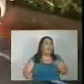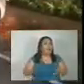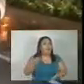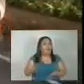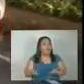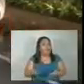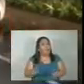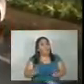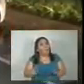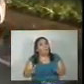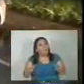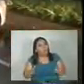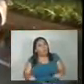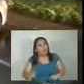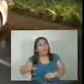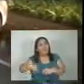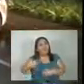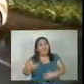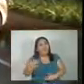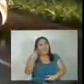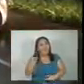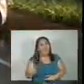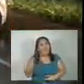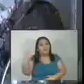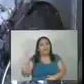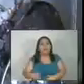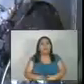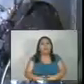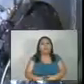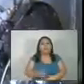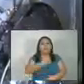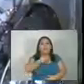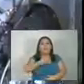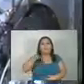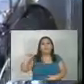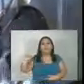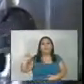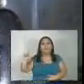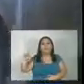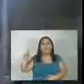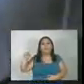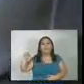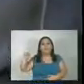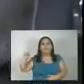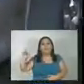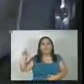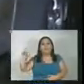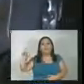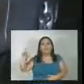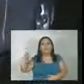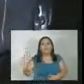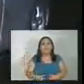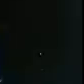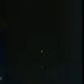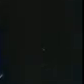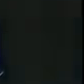las probabilidades de esto en los próximos días. Aldair Tadeu, Noticiero Hechos.